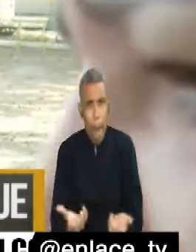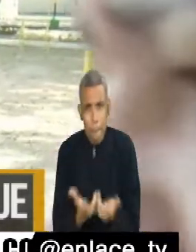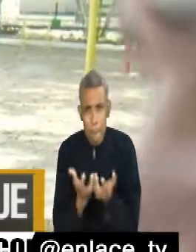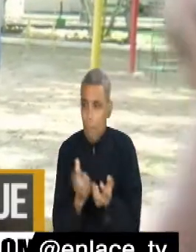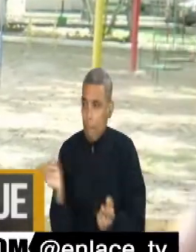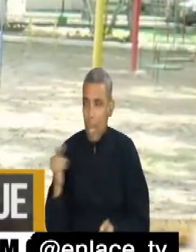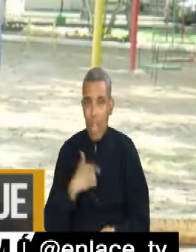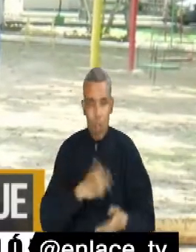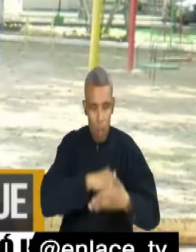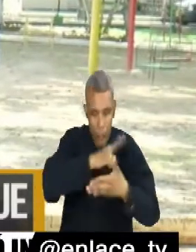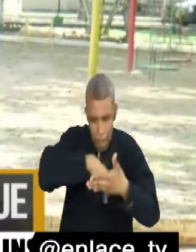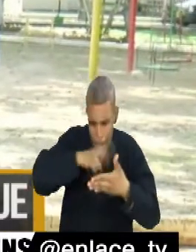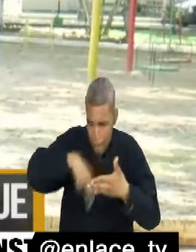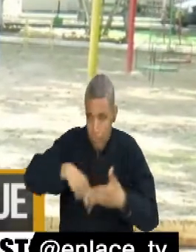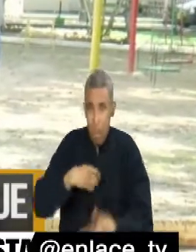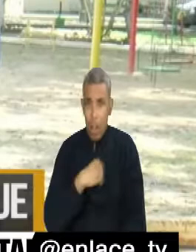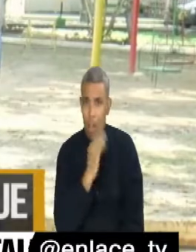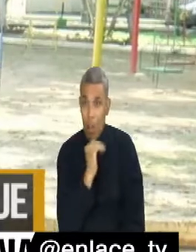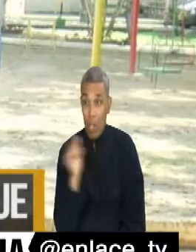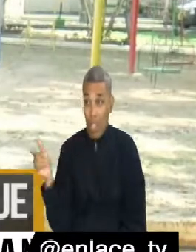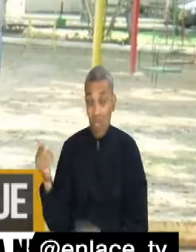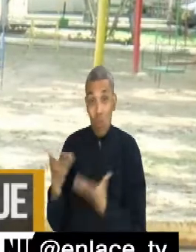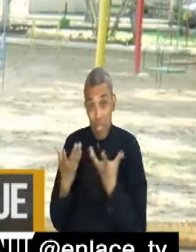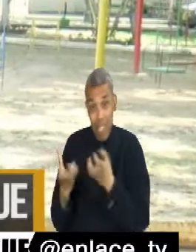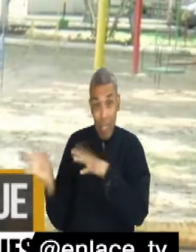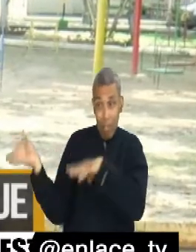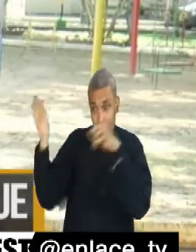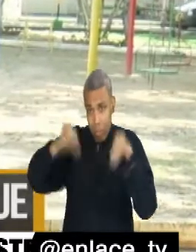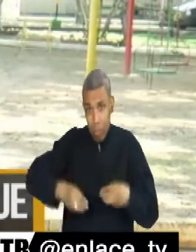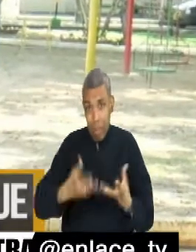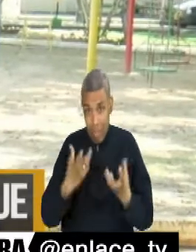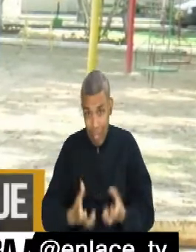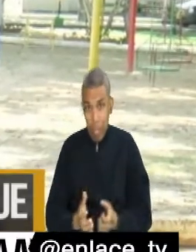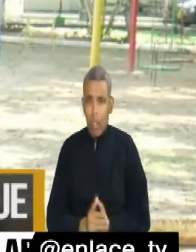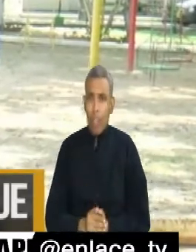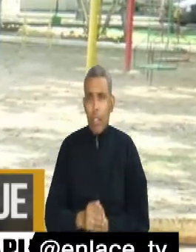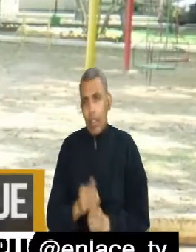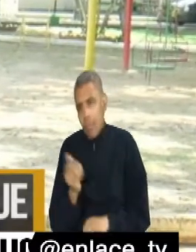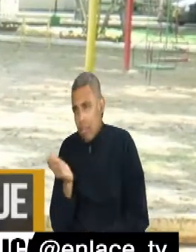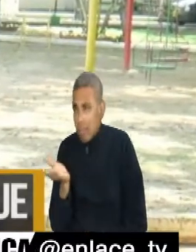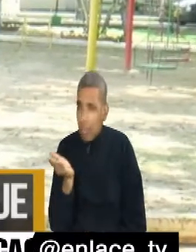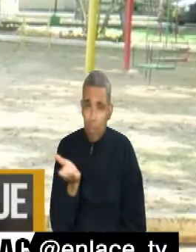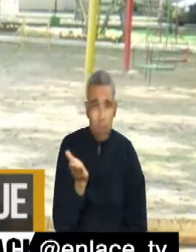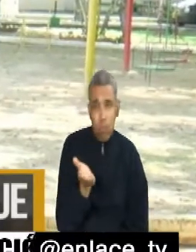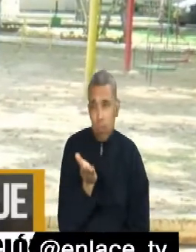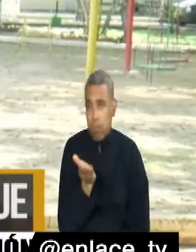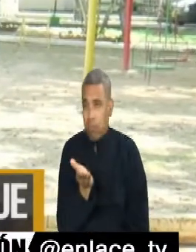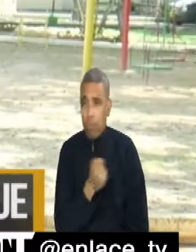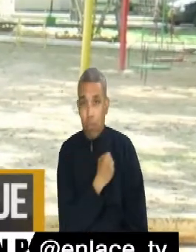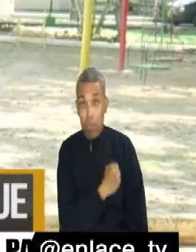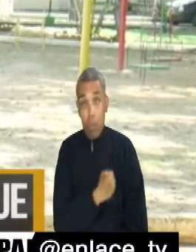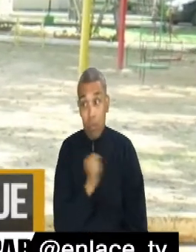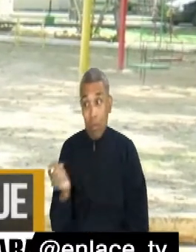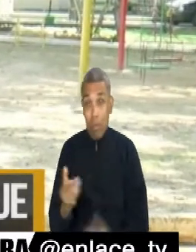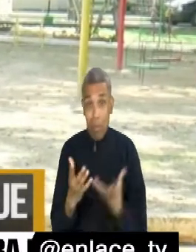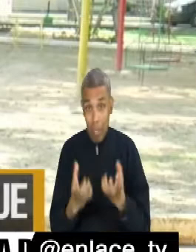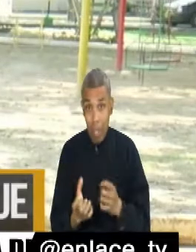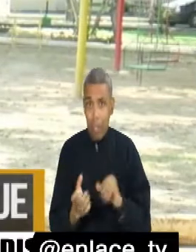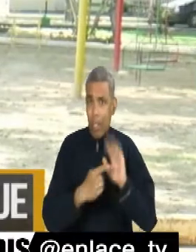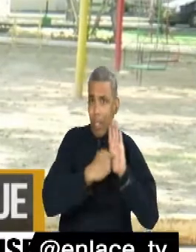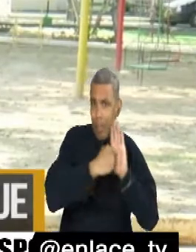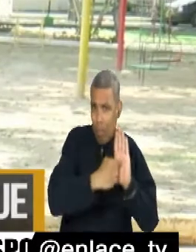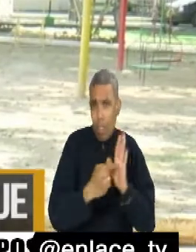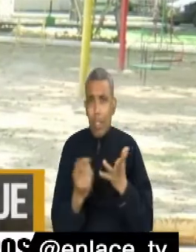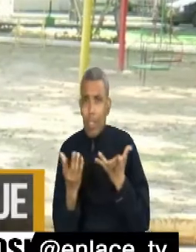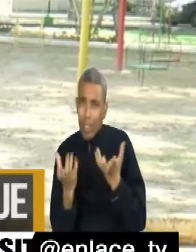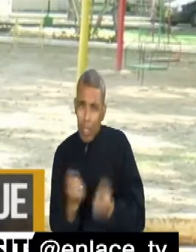ellos quieren a pedir, ellos tienen con su papel, o sea, un tarjetica, y mostrando así,